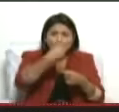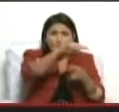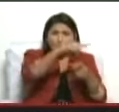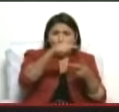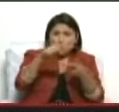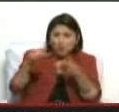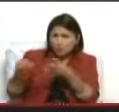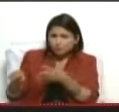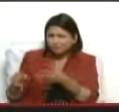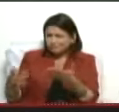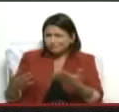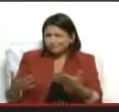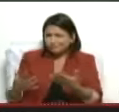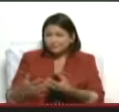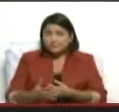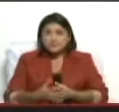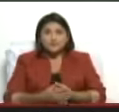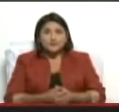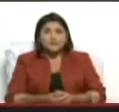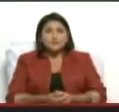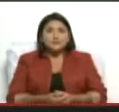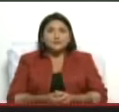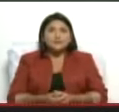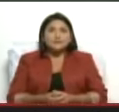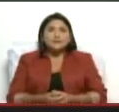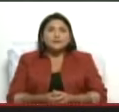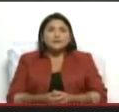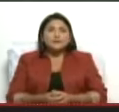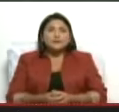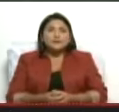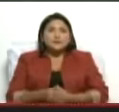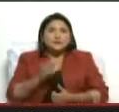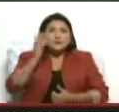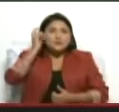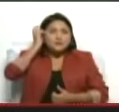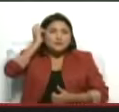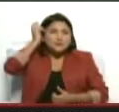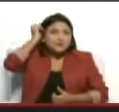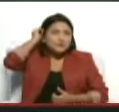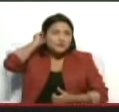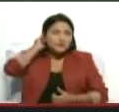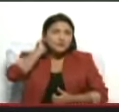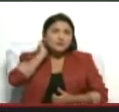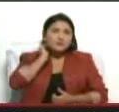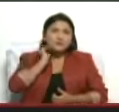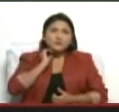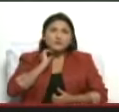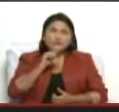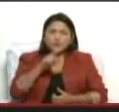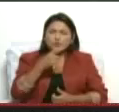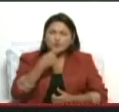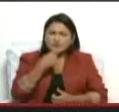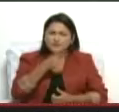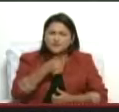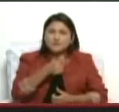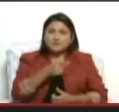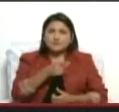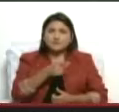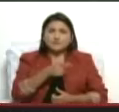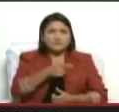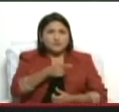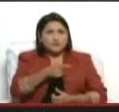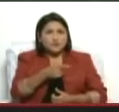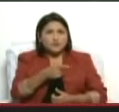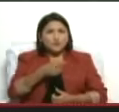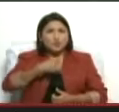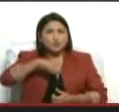pienso que la diferencia por ejemplo de lo que como tú señalas pudimos haber